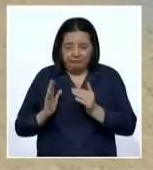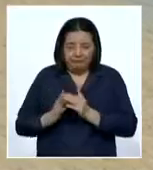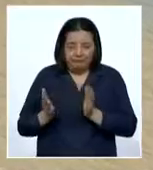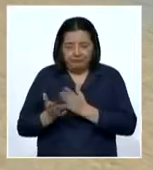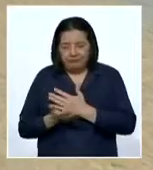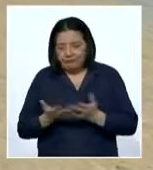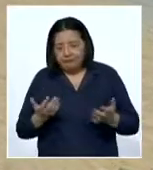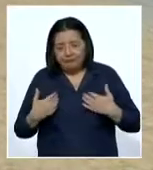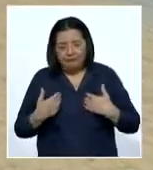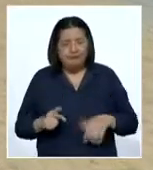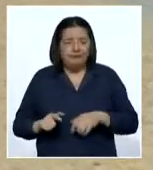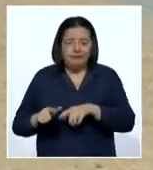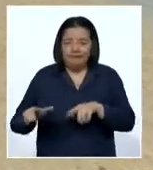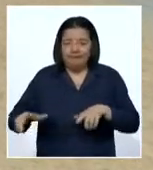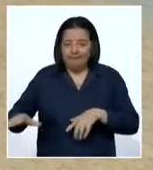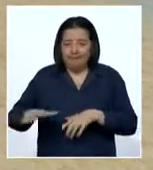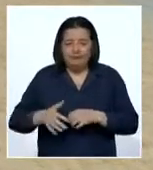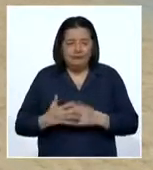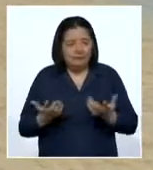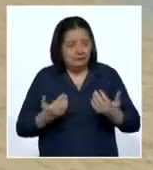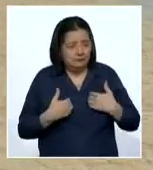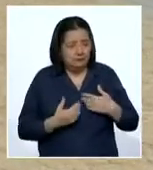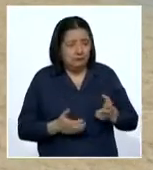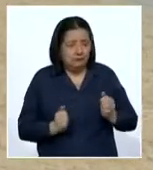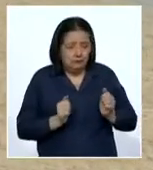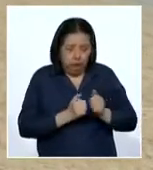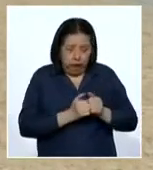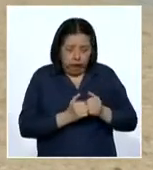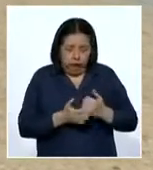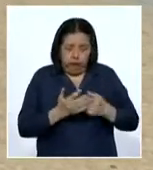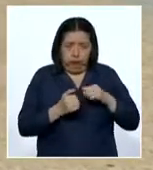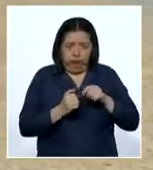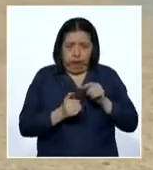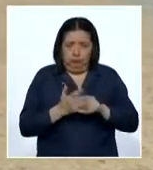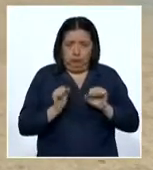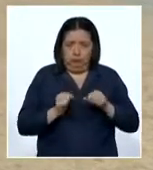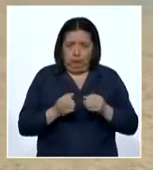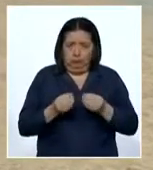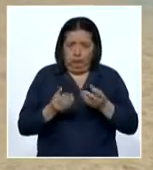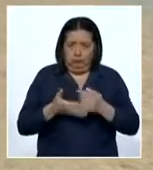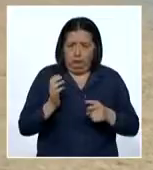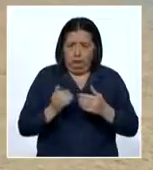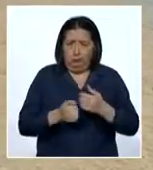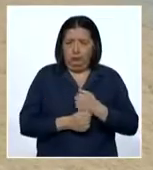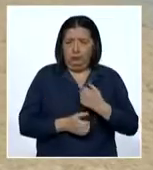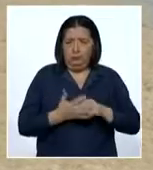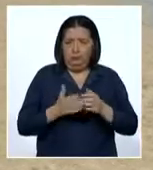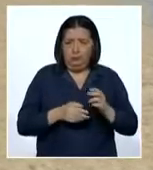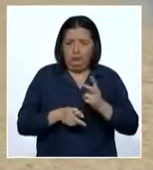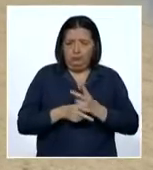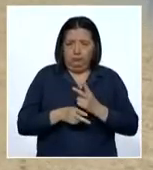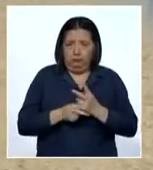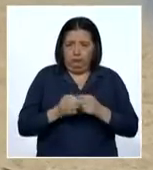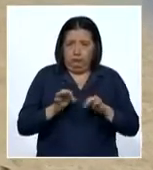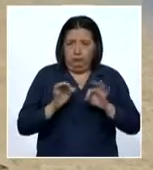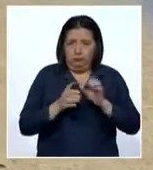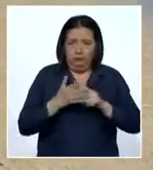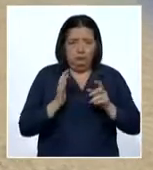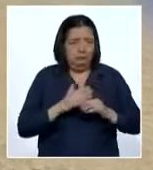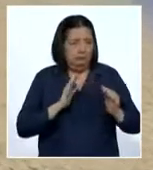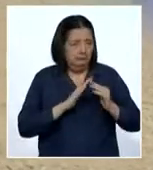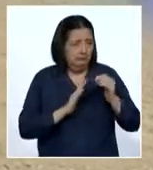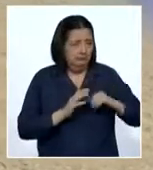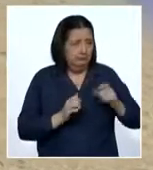su arenero. Con su mascota, con mantenerla al lado de ustedes, darle amor, darle refugio, es muy importante. Y las